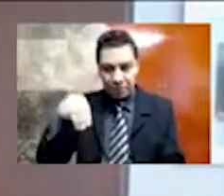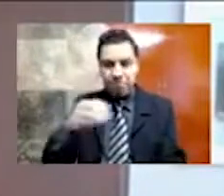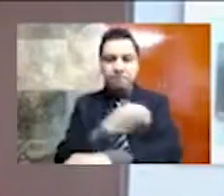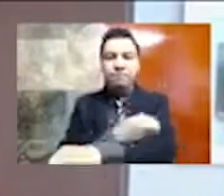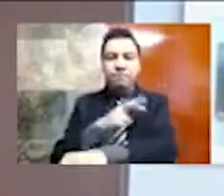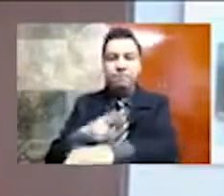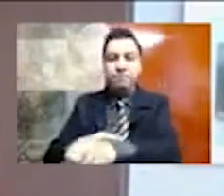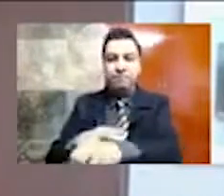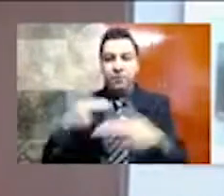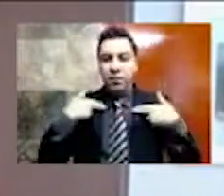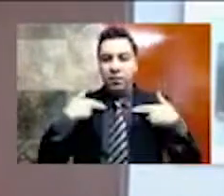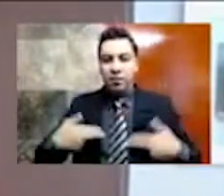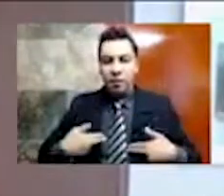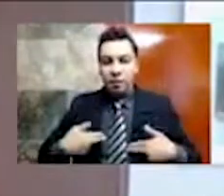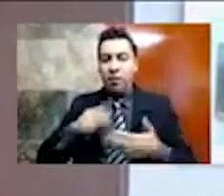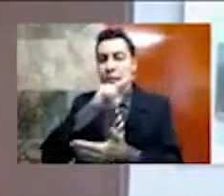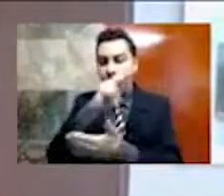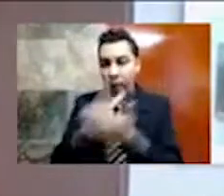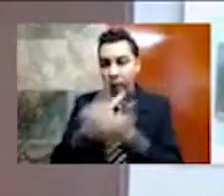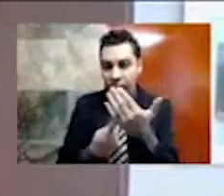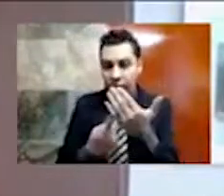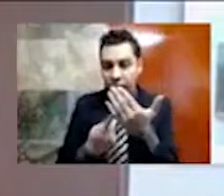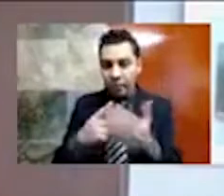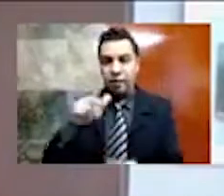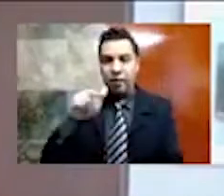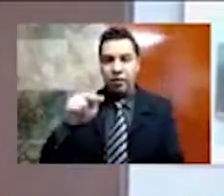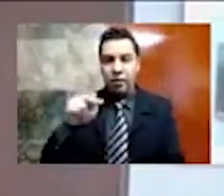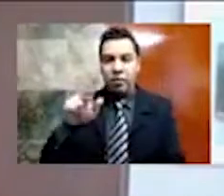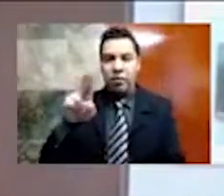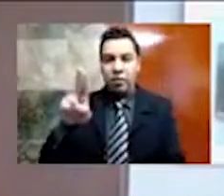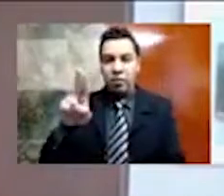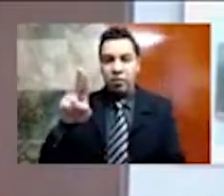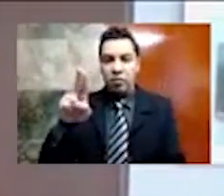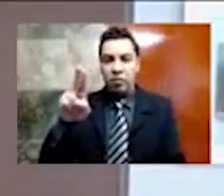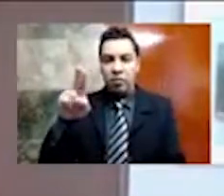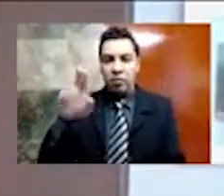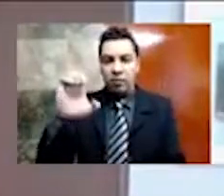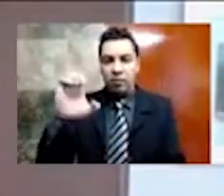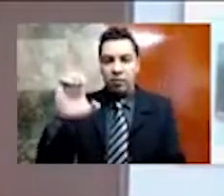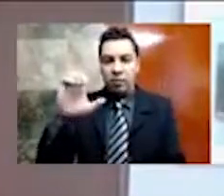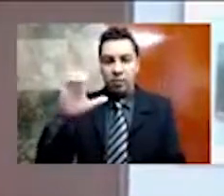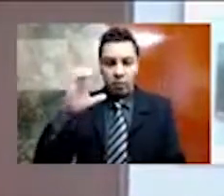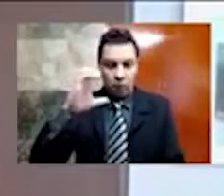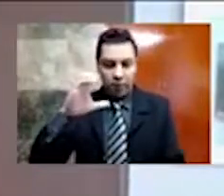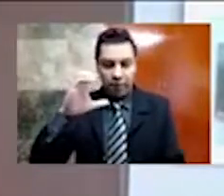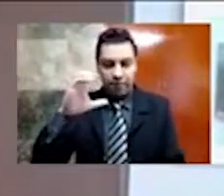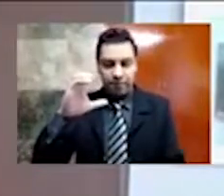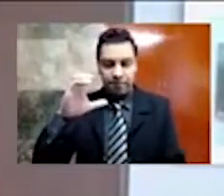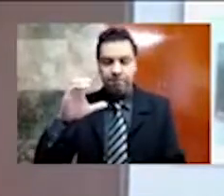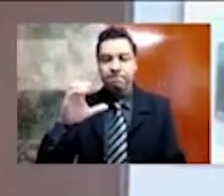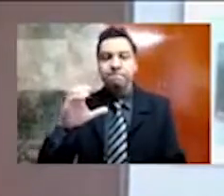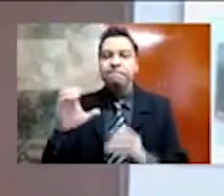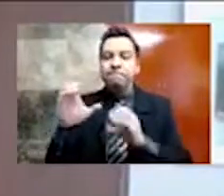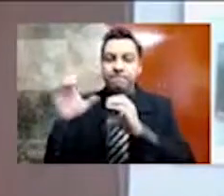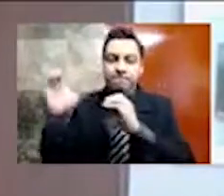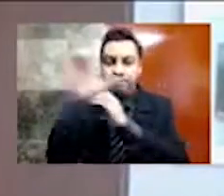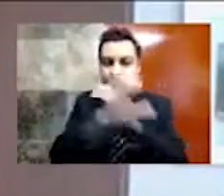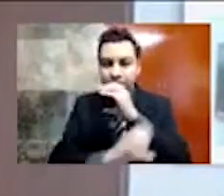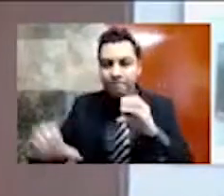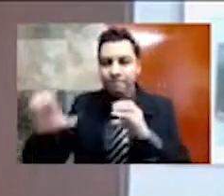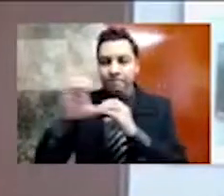del Programa Universitario de Estudios sobre la Ciudad, inicia hoy su cuarta sesión de este evento Voces